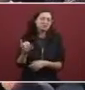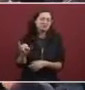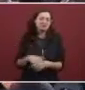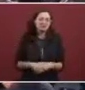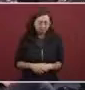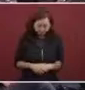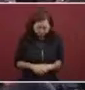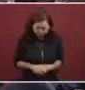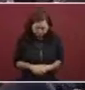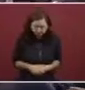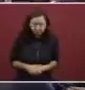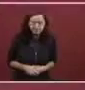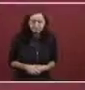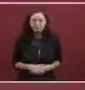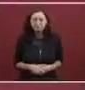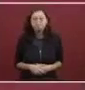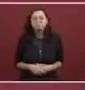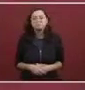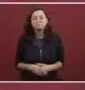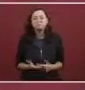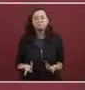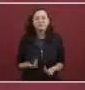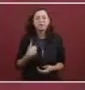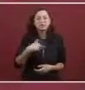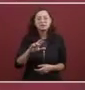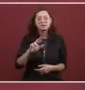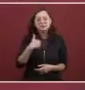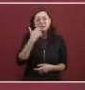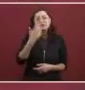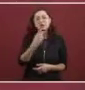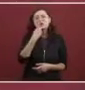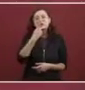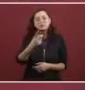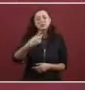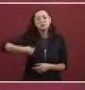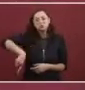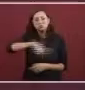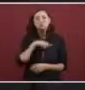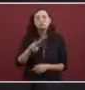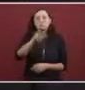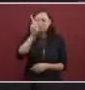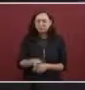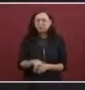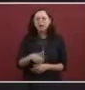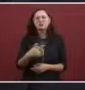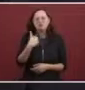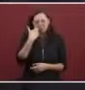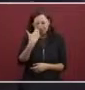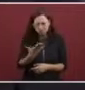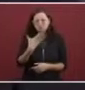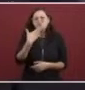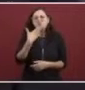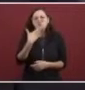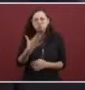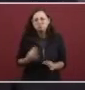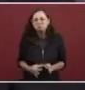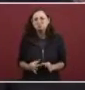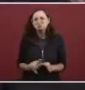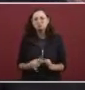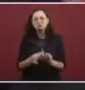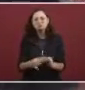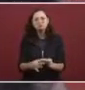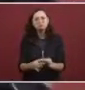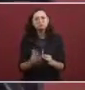Decirte, Ricardo, que nosotros actuamos de buena fe y que